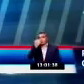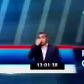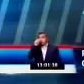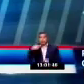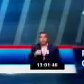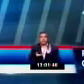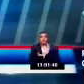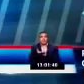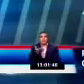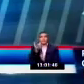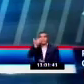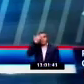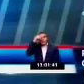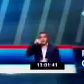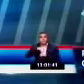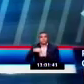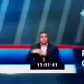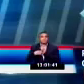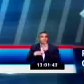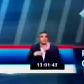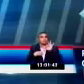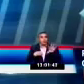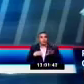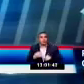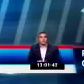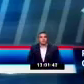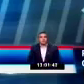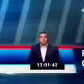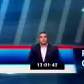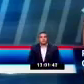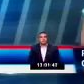el incremento de contagios de coronavirus.